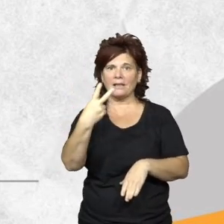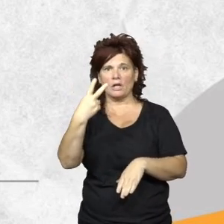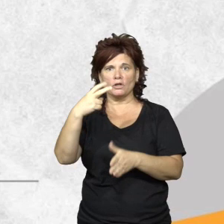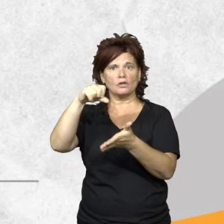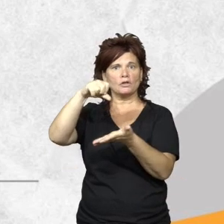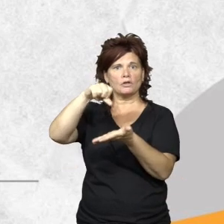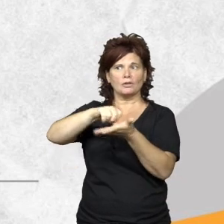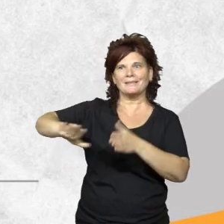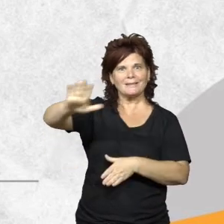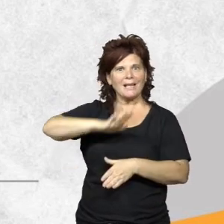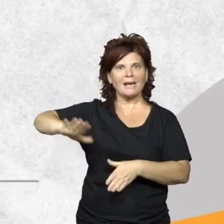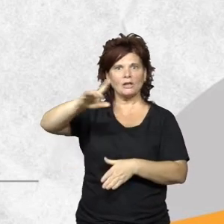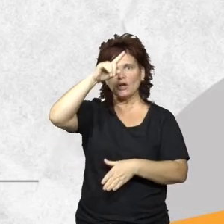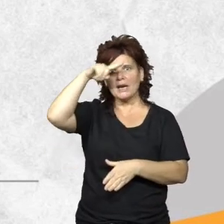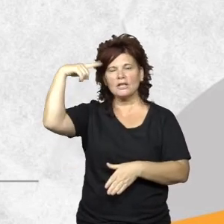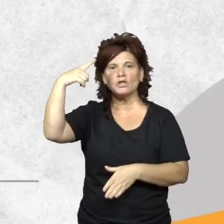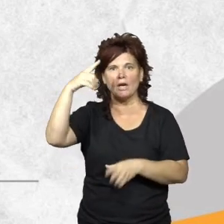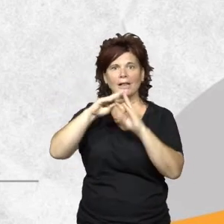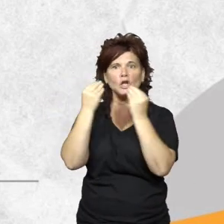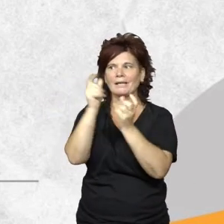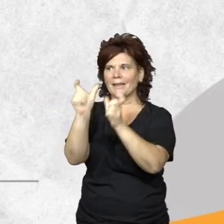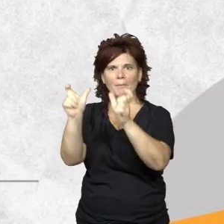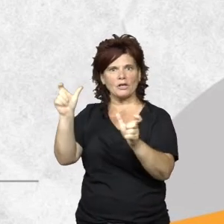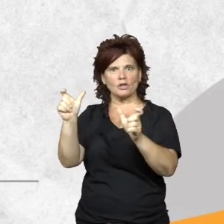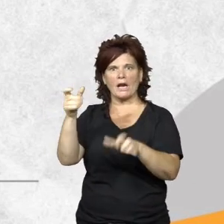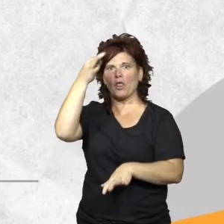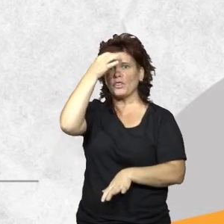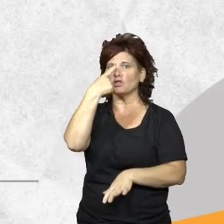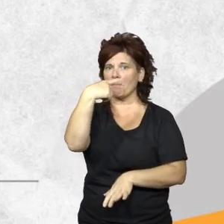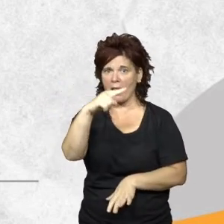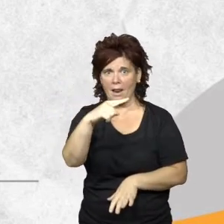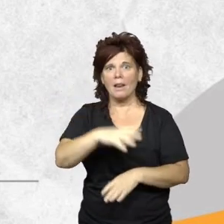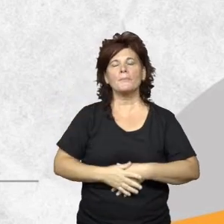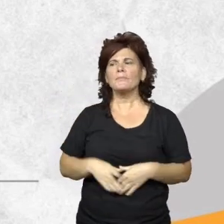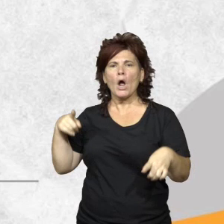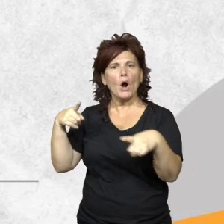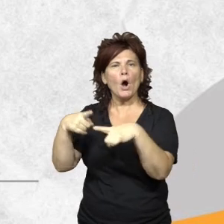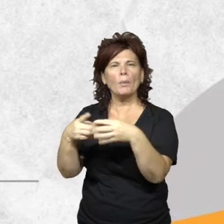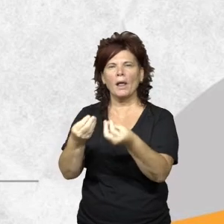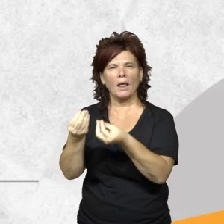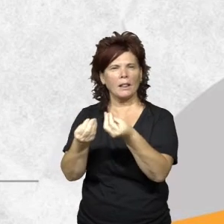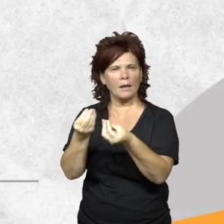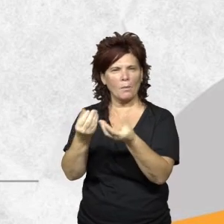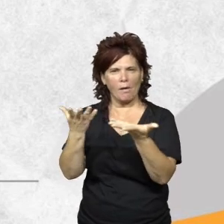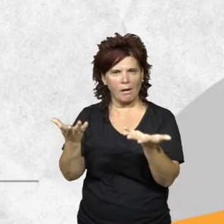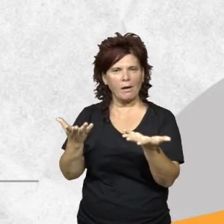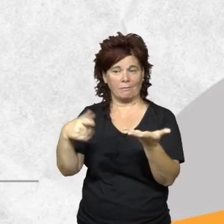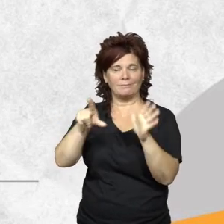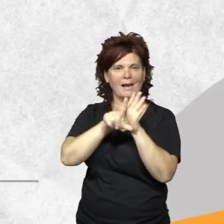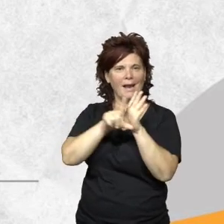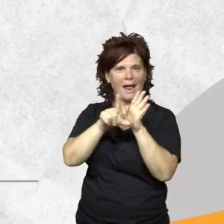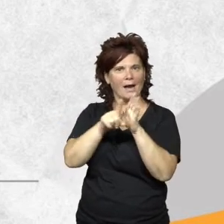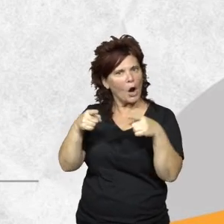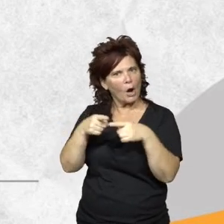nacional con 12.000 habitantes, y el objetivo de esta ley